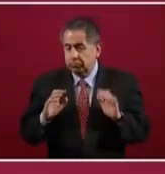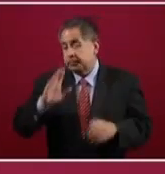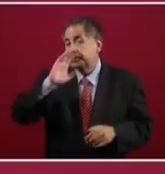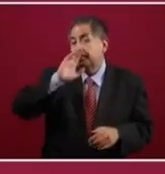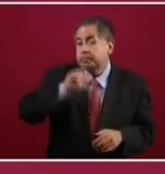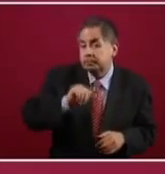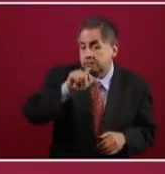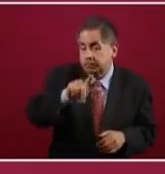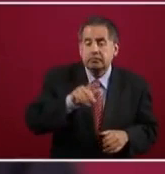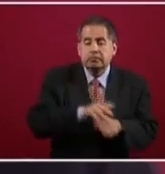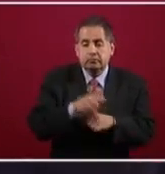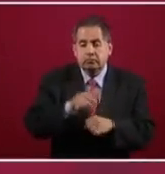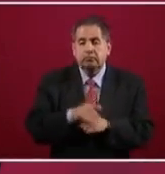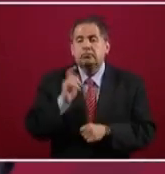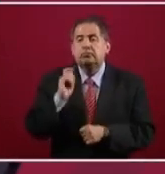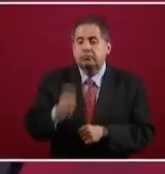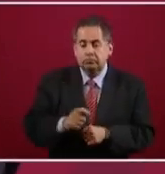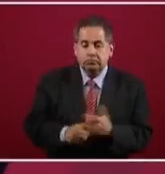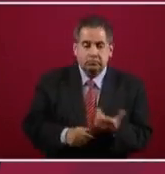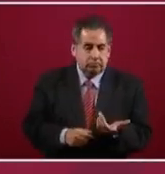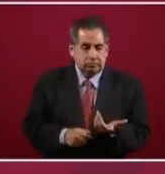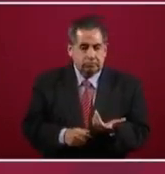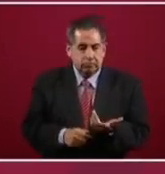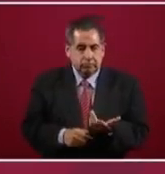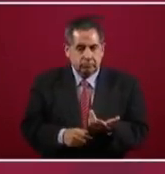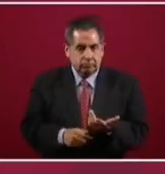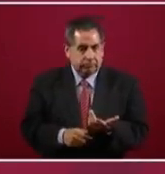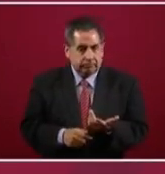mal es que